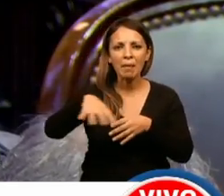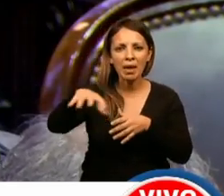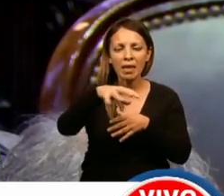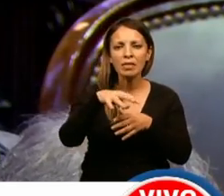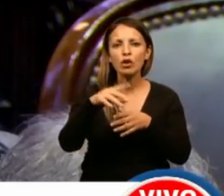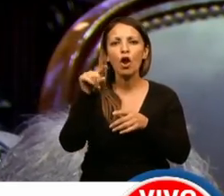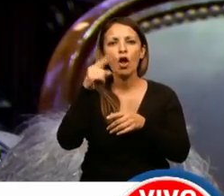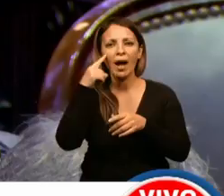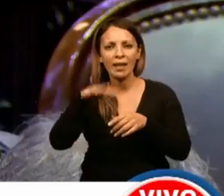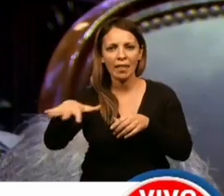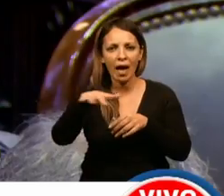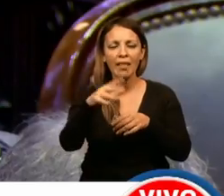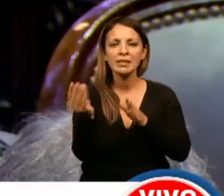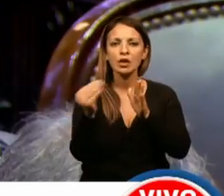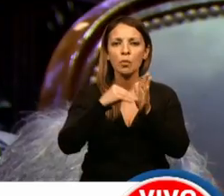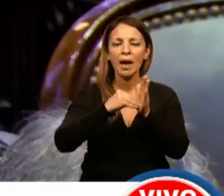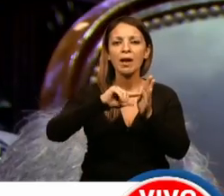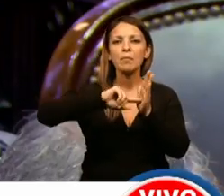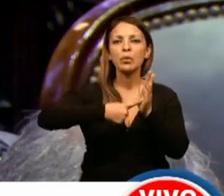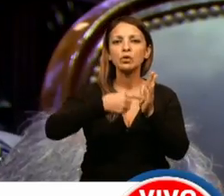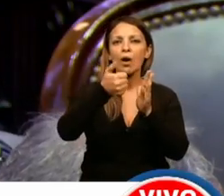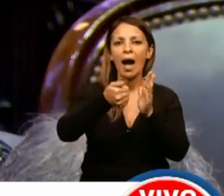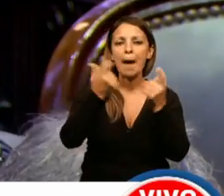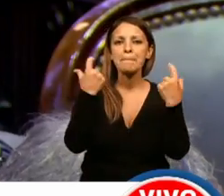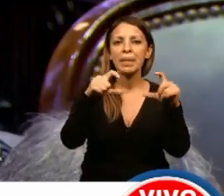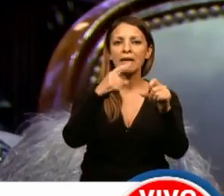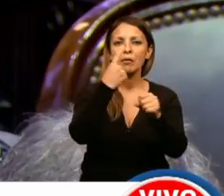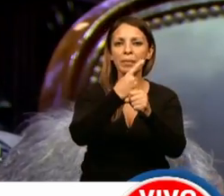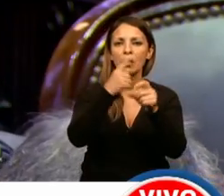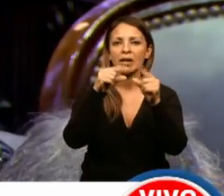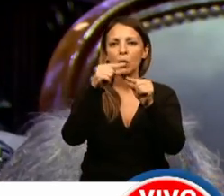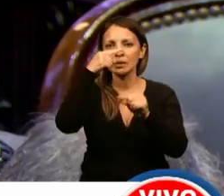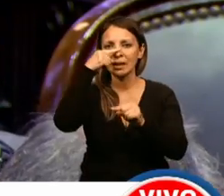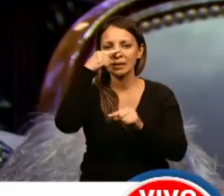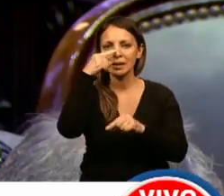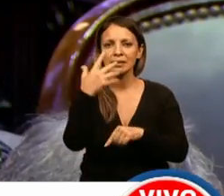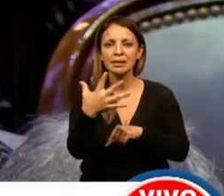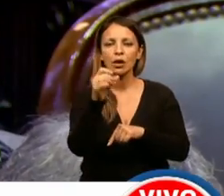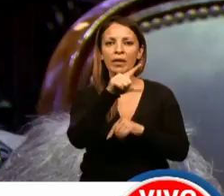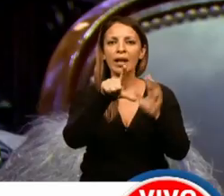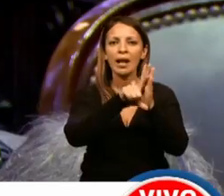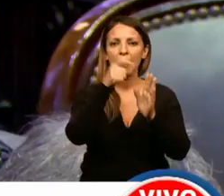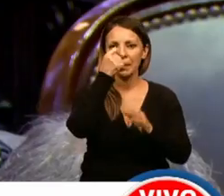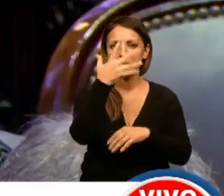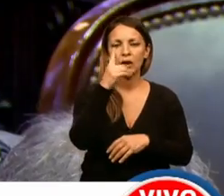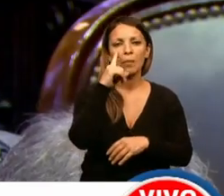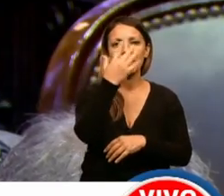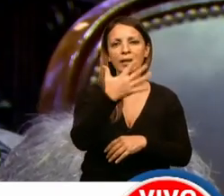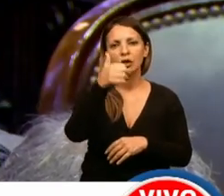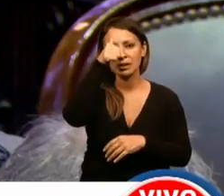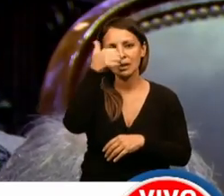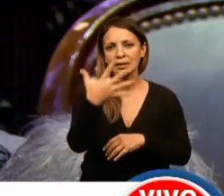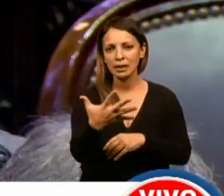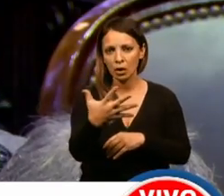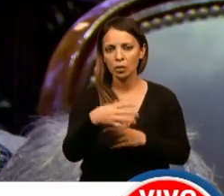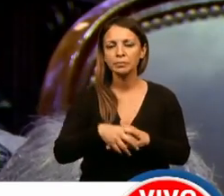incorporan al régimen vigente del punto a párrafo primero artículo 75 de la ley 25 mil 565